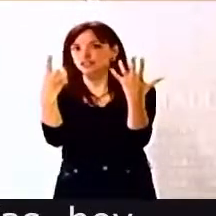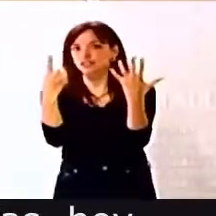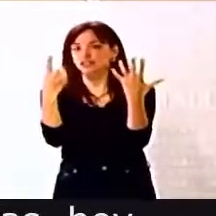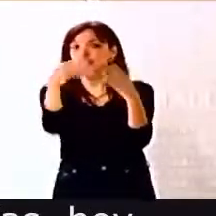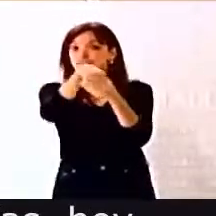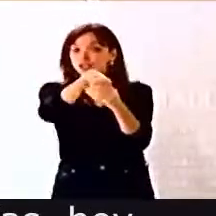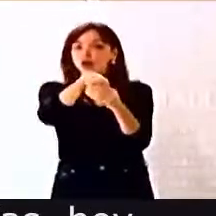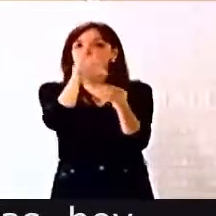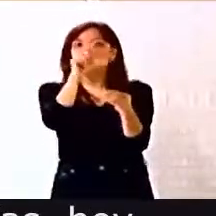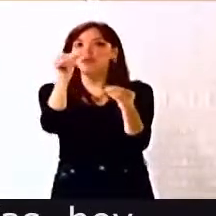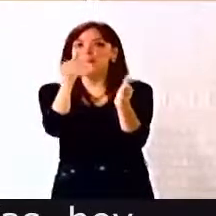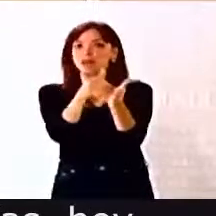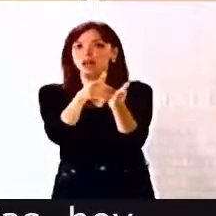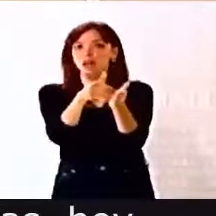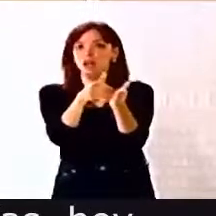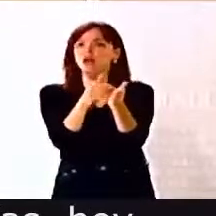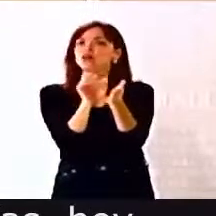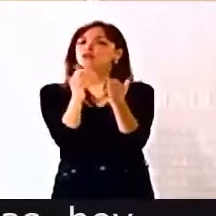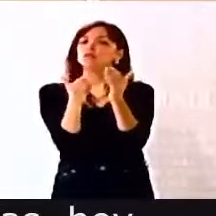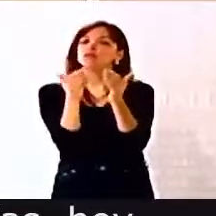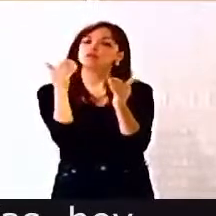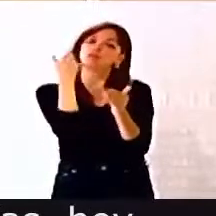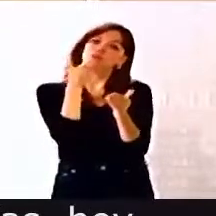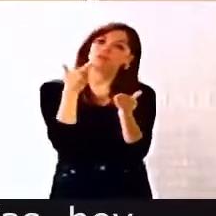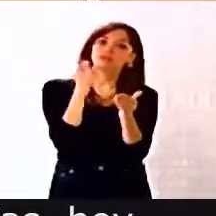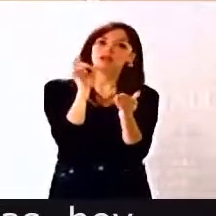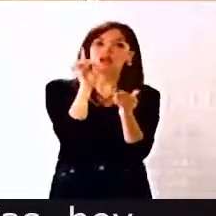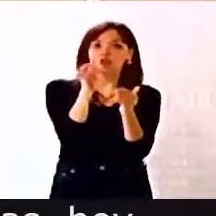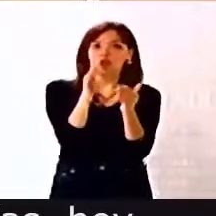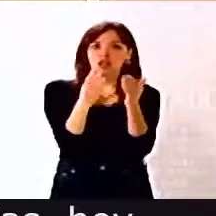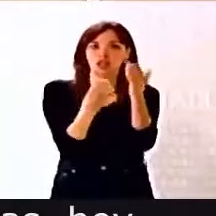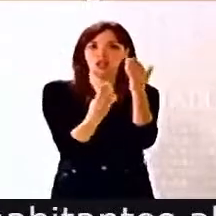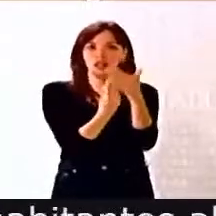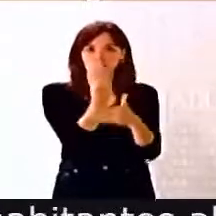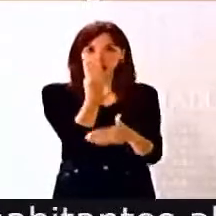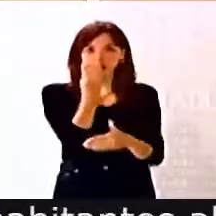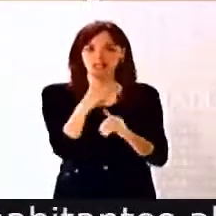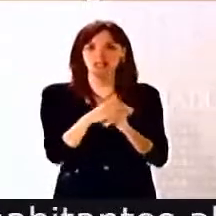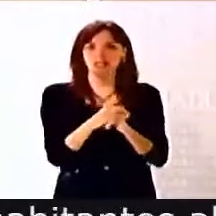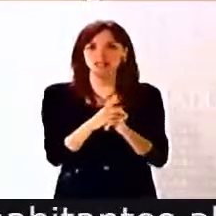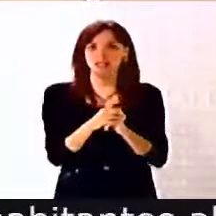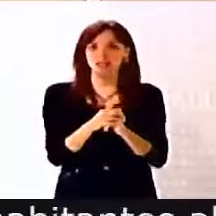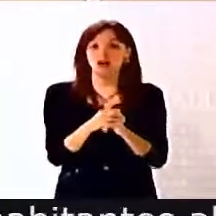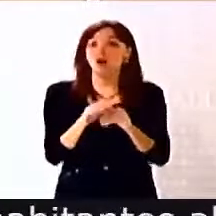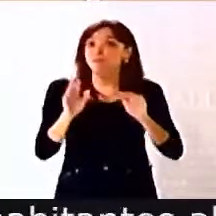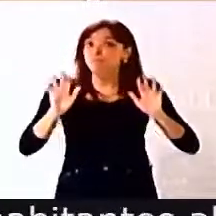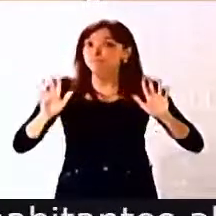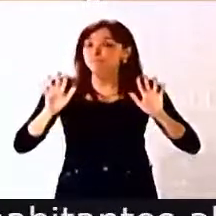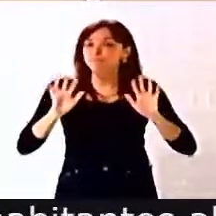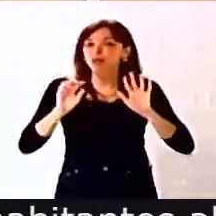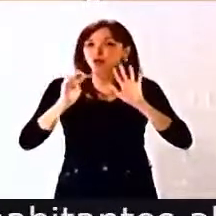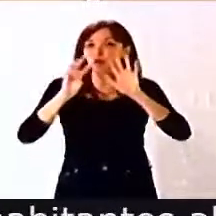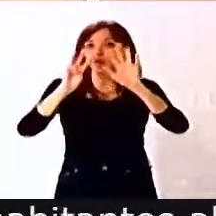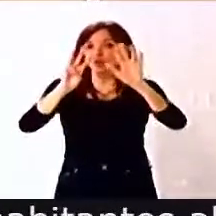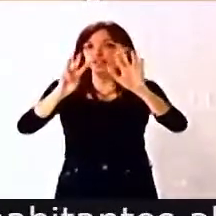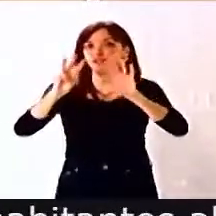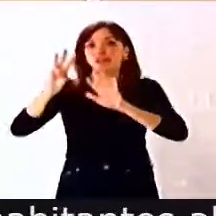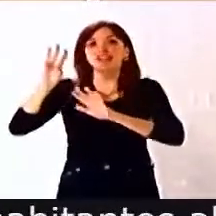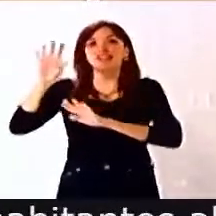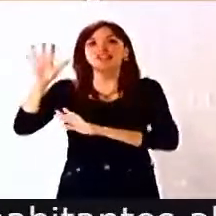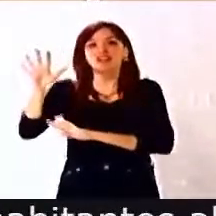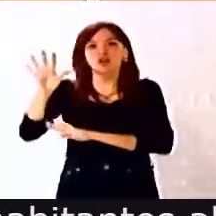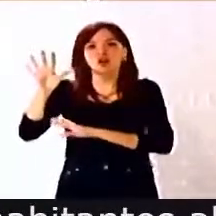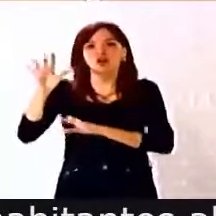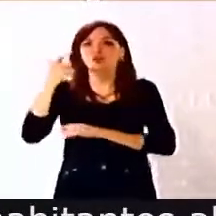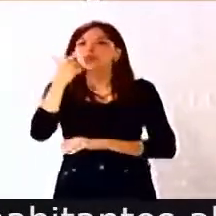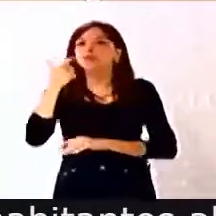100.000 habitantes a los 14 días, pero tenemos 85 casos por 100.000 habitantes a los 7 días. Es